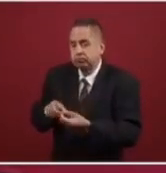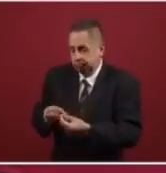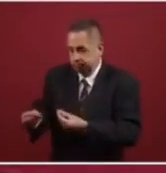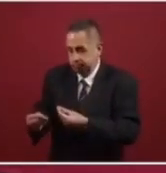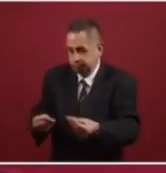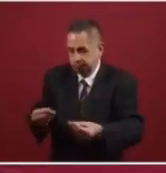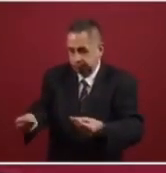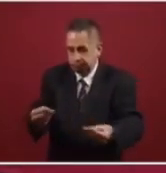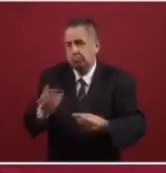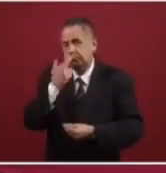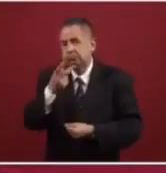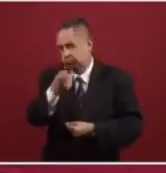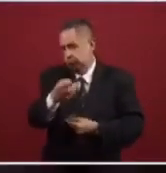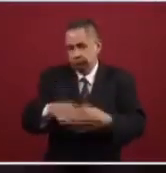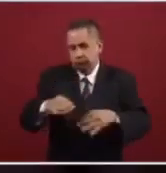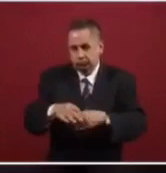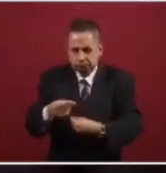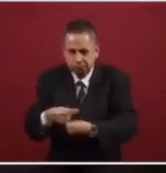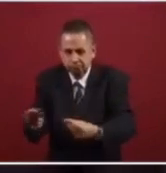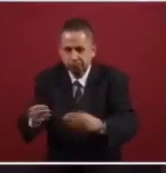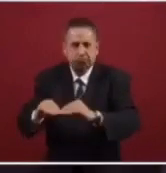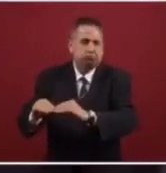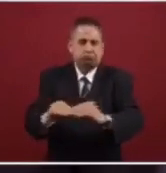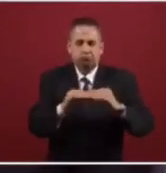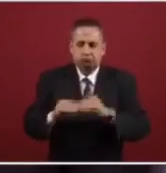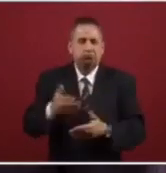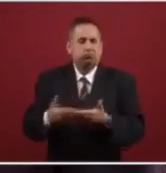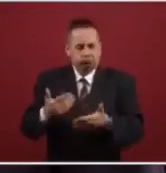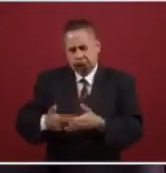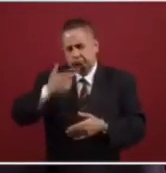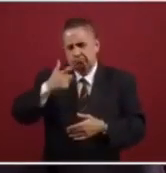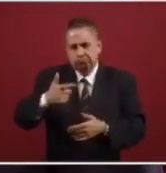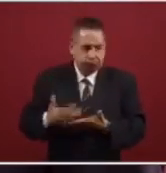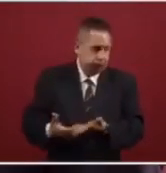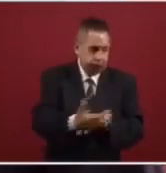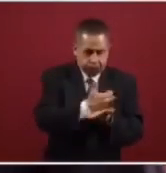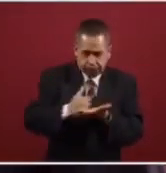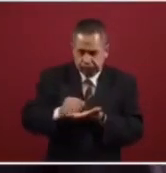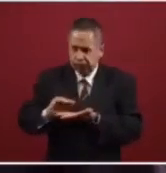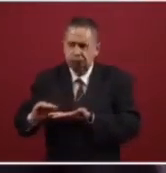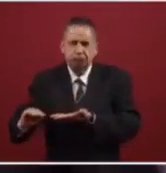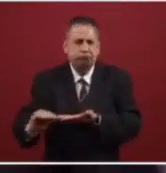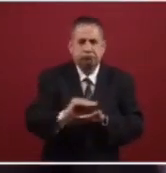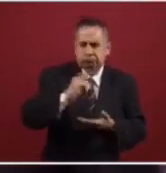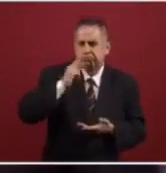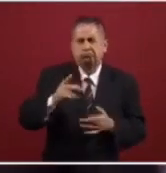riqueza. Y yo siento que ahora hay una mejor distribución del ingreso, de la riqueza.